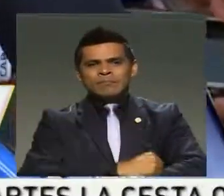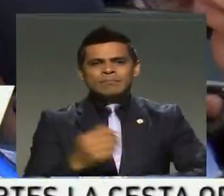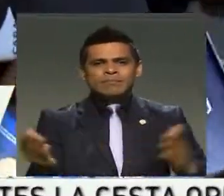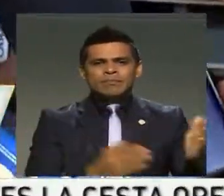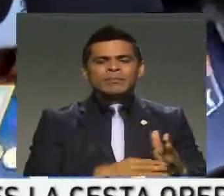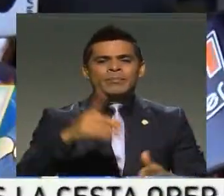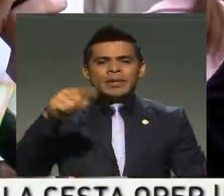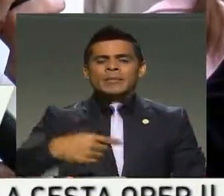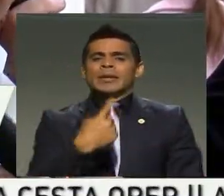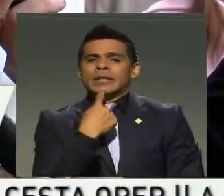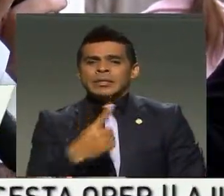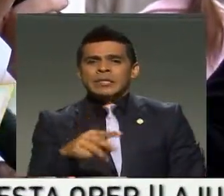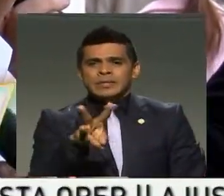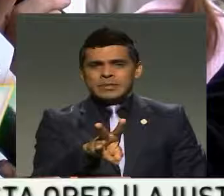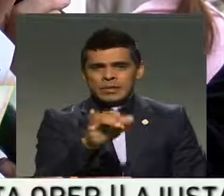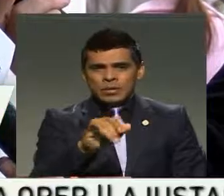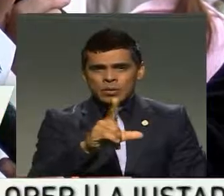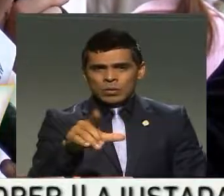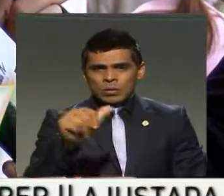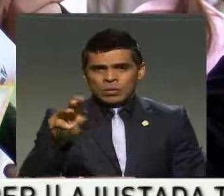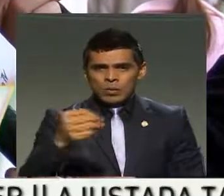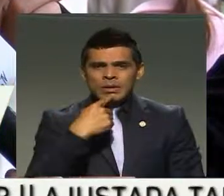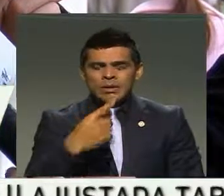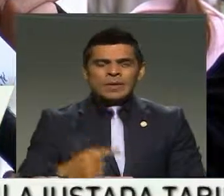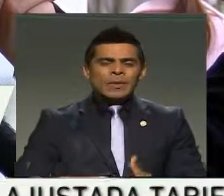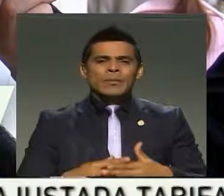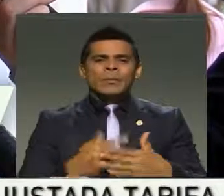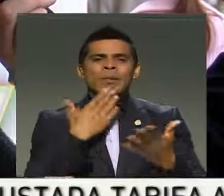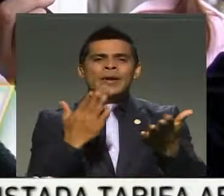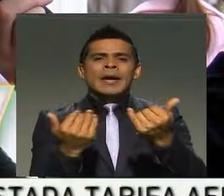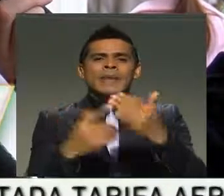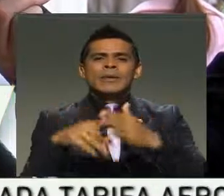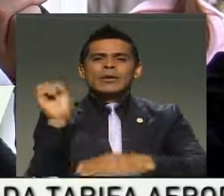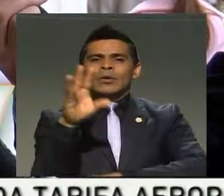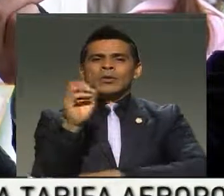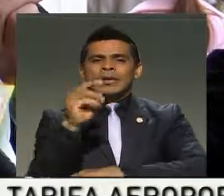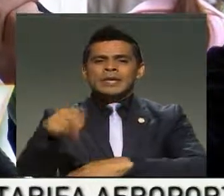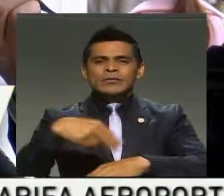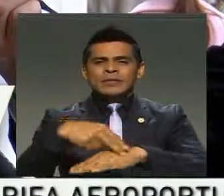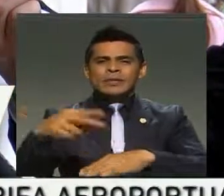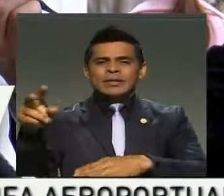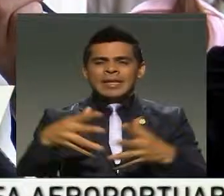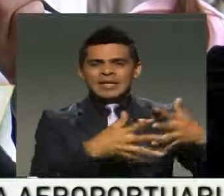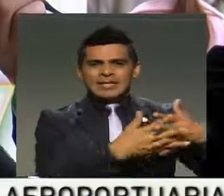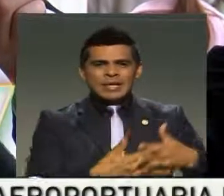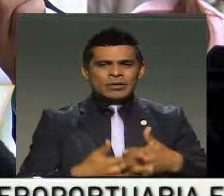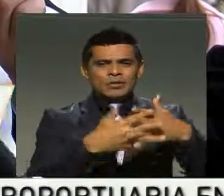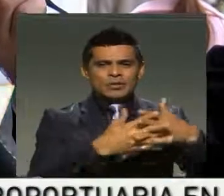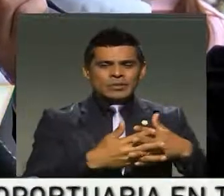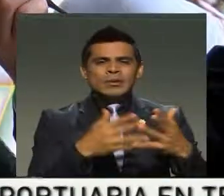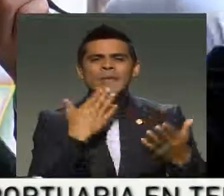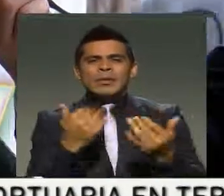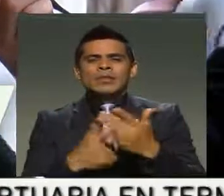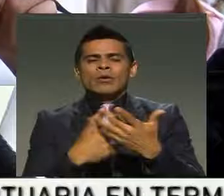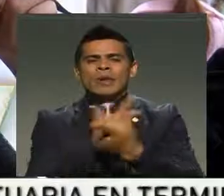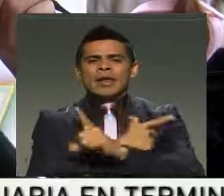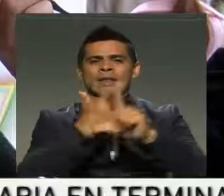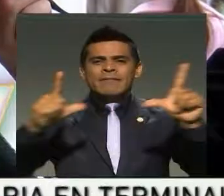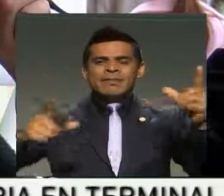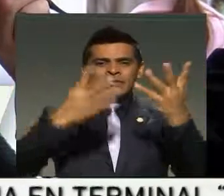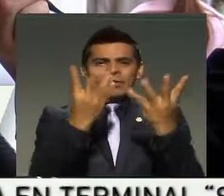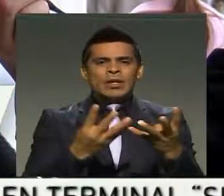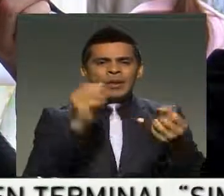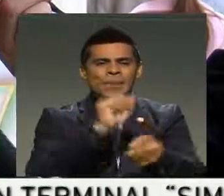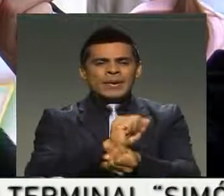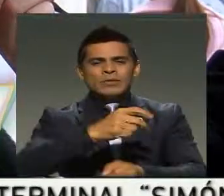William Dávila se refirió a la solicitud hecha por el Senado de los Estados Unidos, que solicitó al gobierno Nicolás Maduro la liberación de los presos políticos